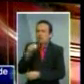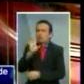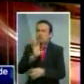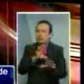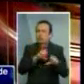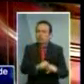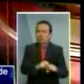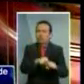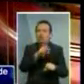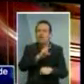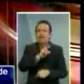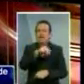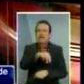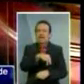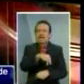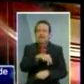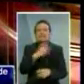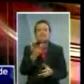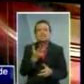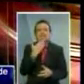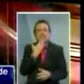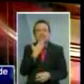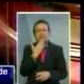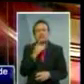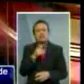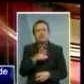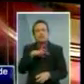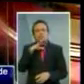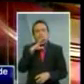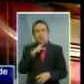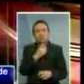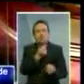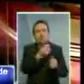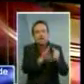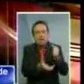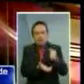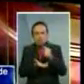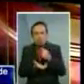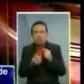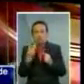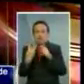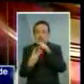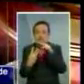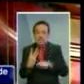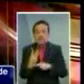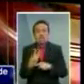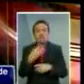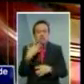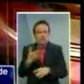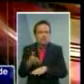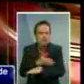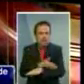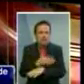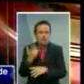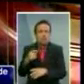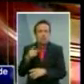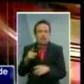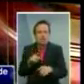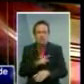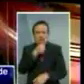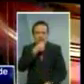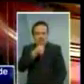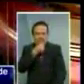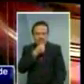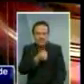cupo del Partido de Renovación Nacional, sino que también ha utilizado recursos, los tres de Renovación Nacional. Lo hablábamos antes de entrar a esta